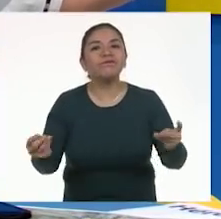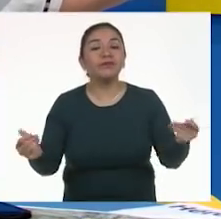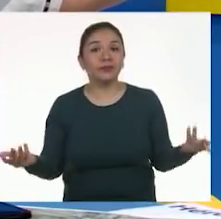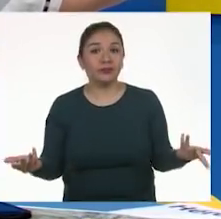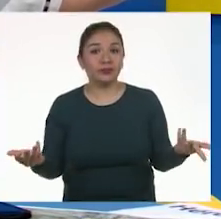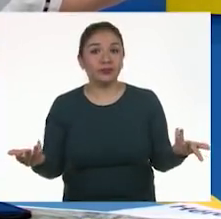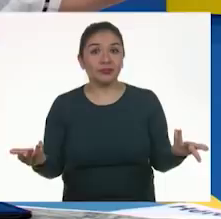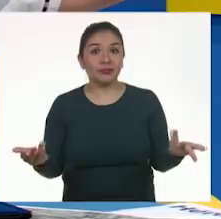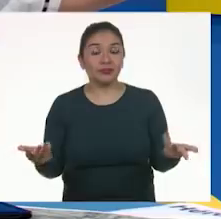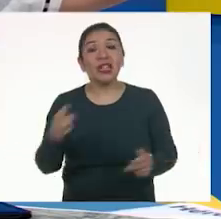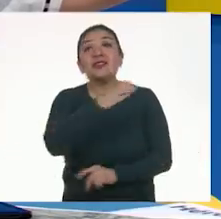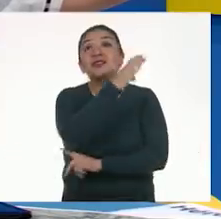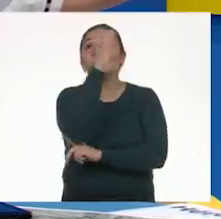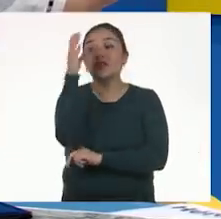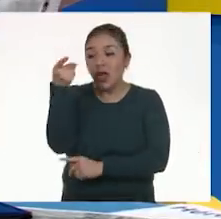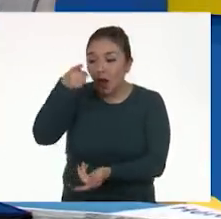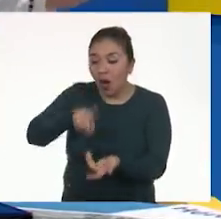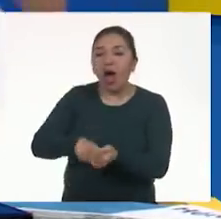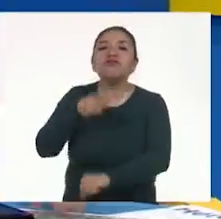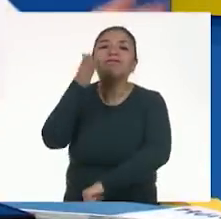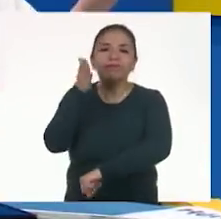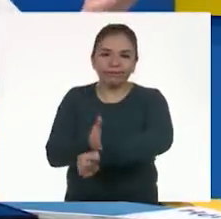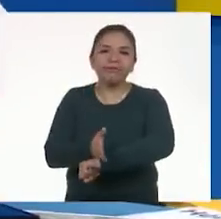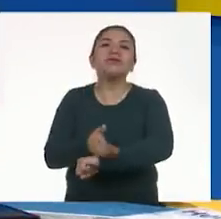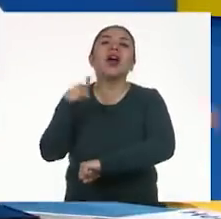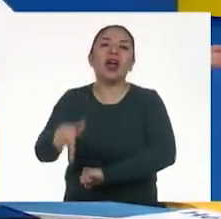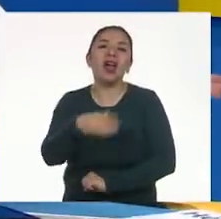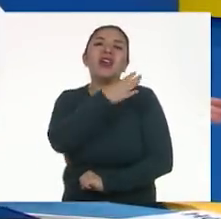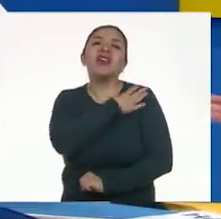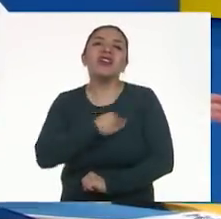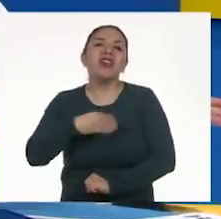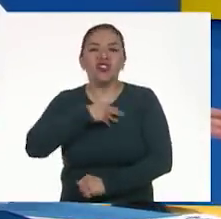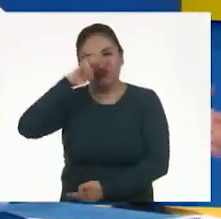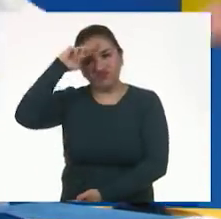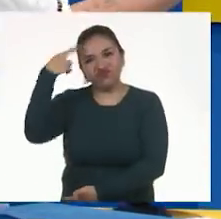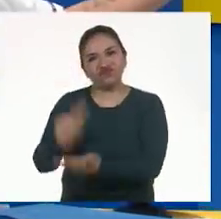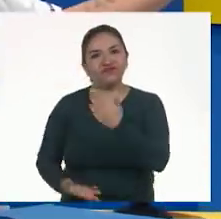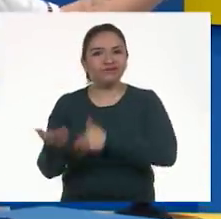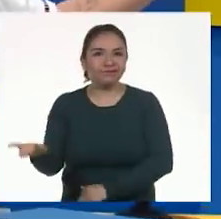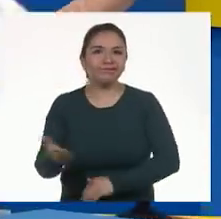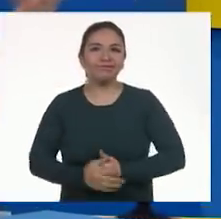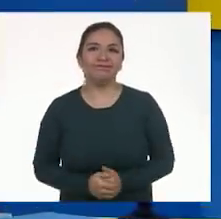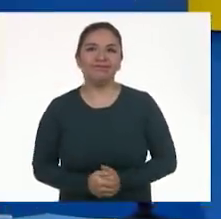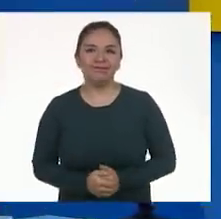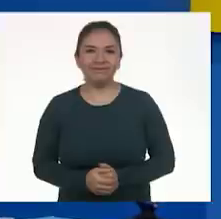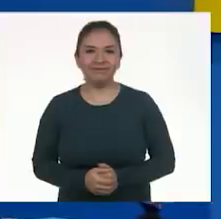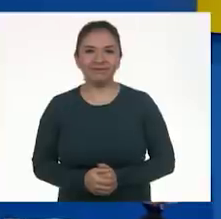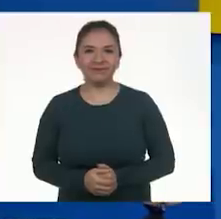Siempre el cielo castigó al hijo desobediente.